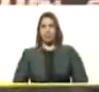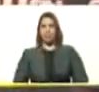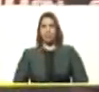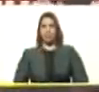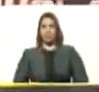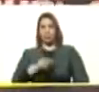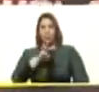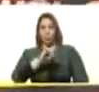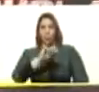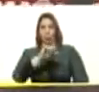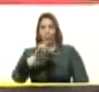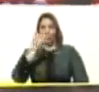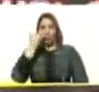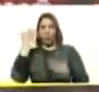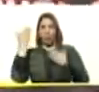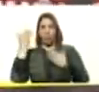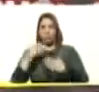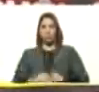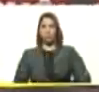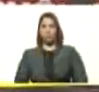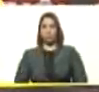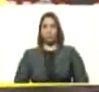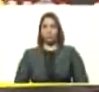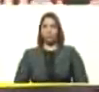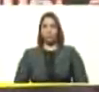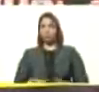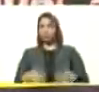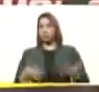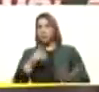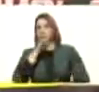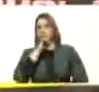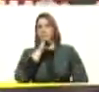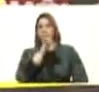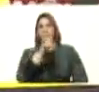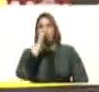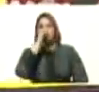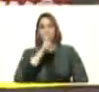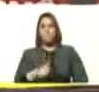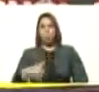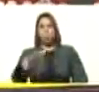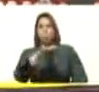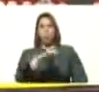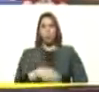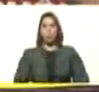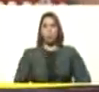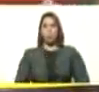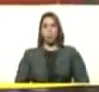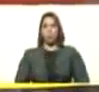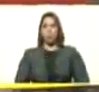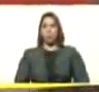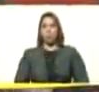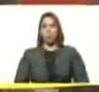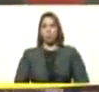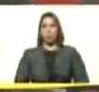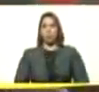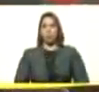Will Rangel, ¿qué le puedes informar al pueblo, Will? Levanta la mano, Will.